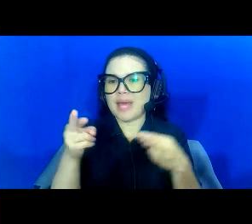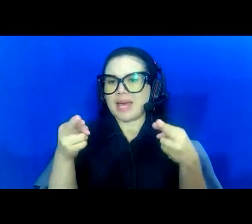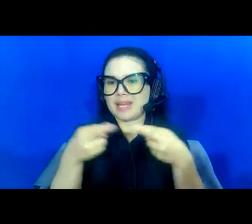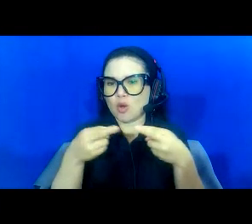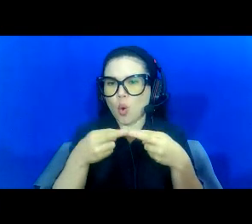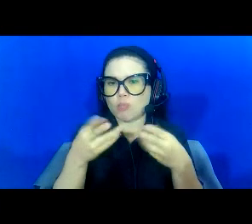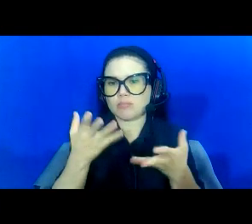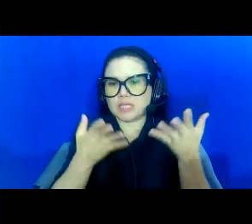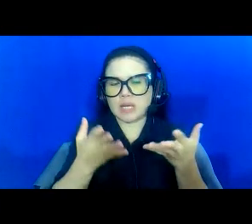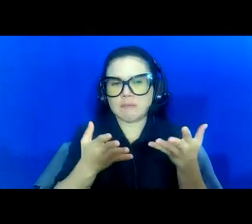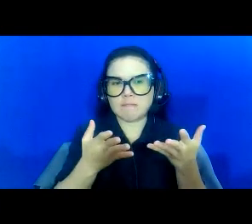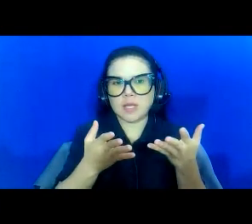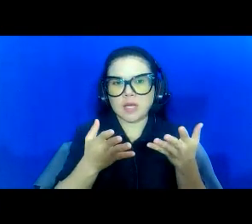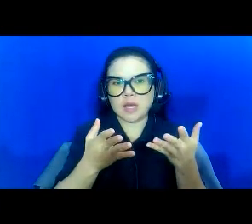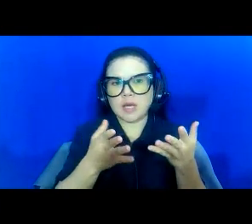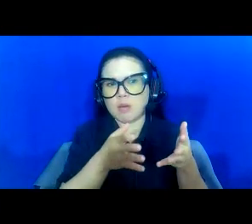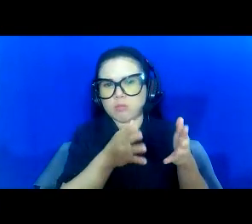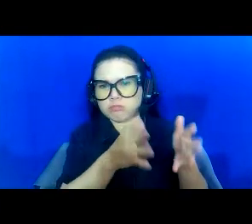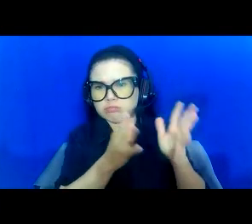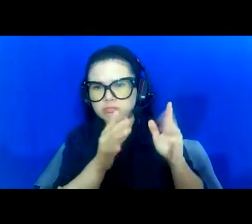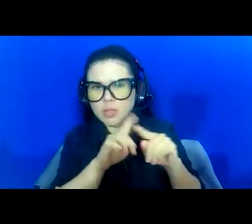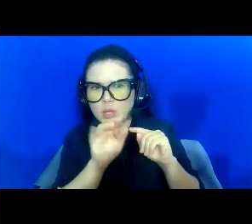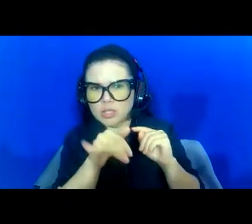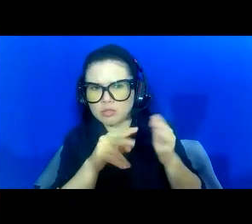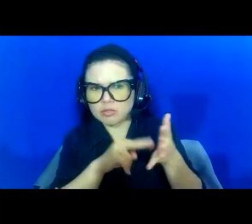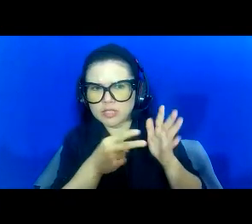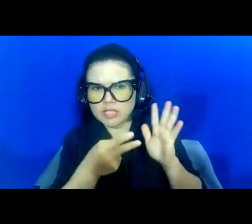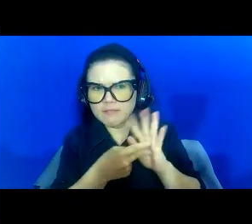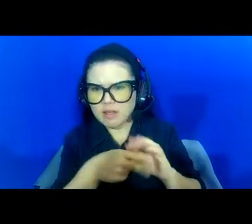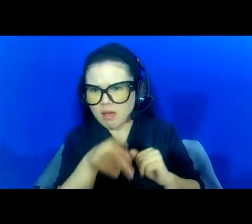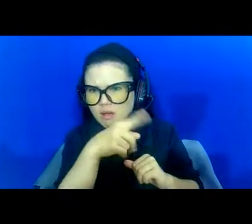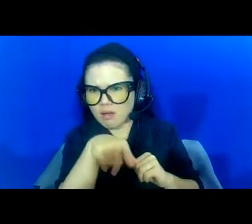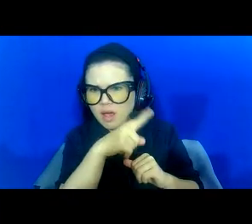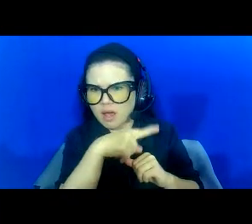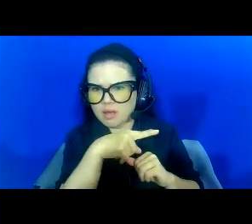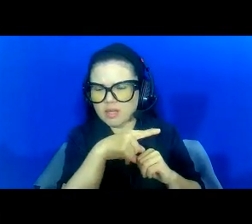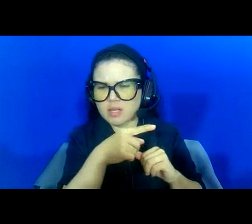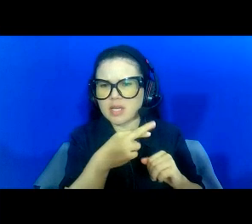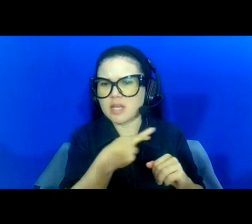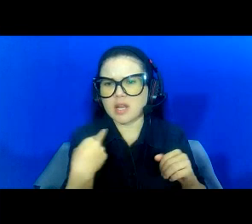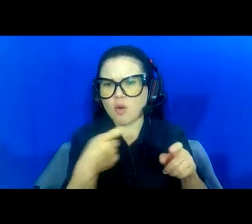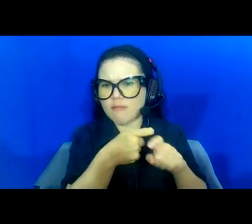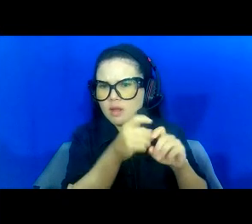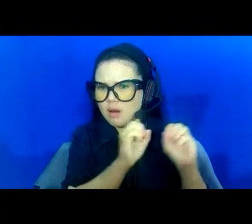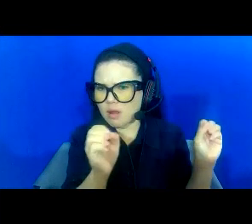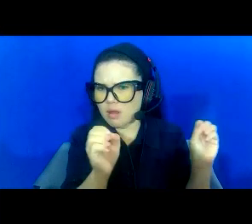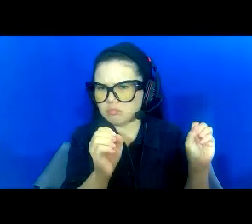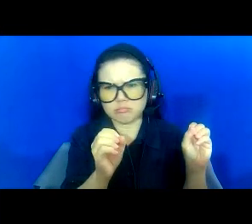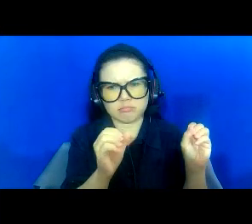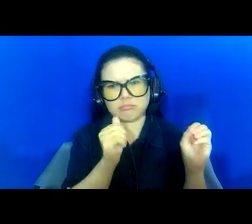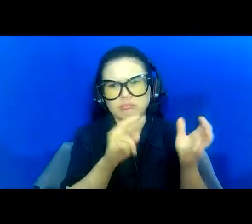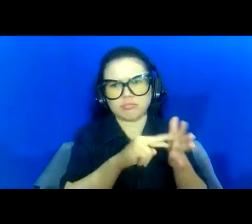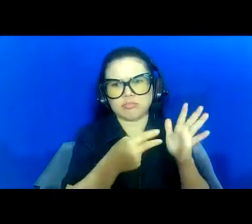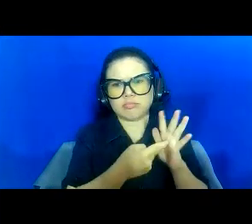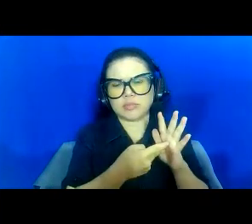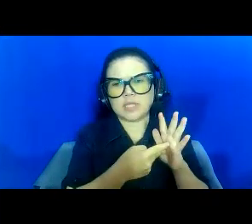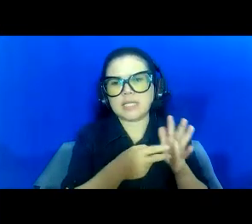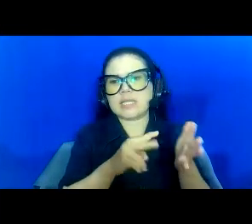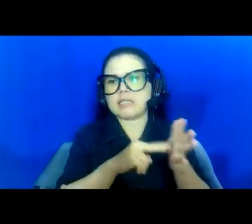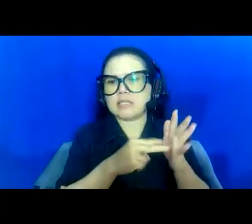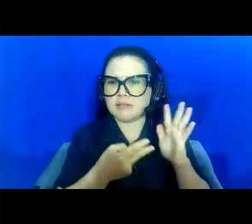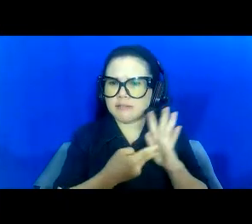en ese espacio, ¿verdad?, esos 4 municipios no hay vulnerabilidad. Es que el índice a nivel municipal pues cayó en baja